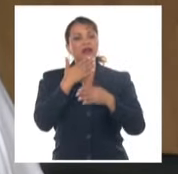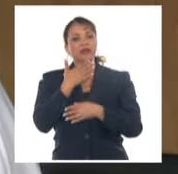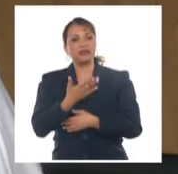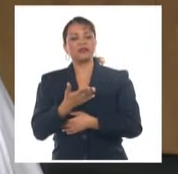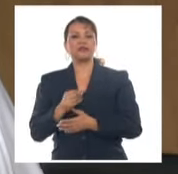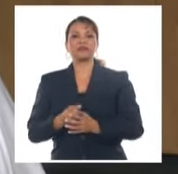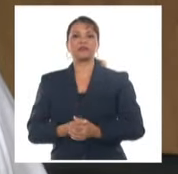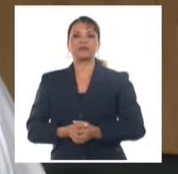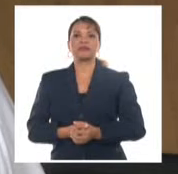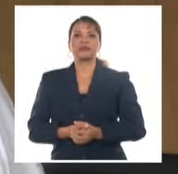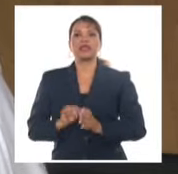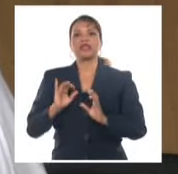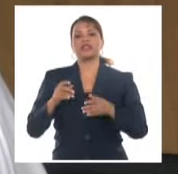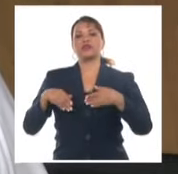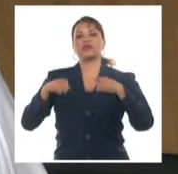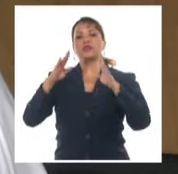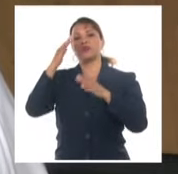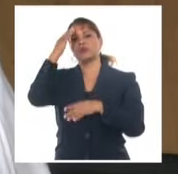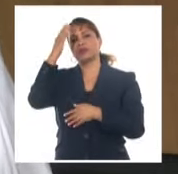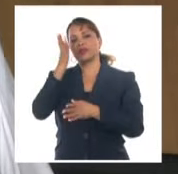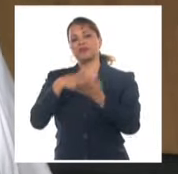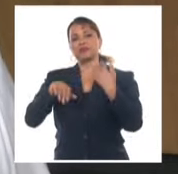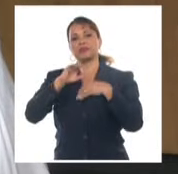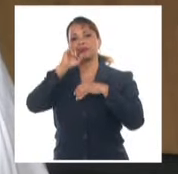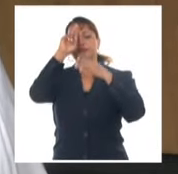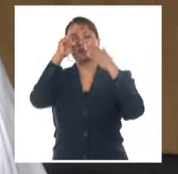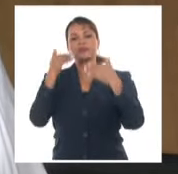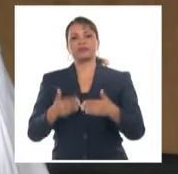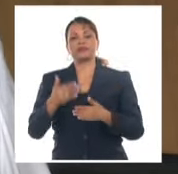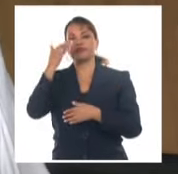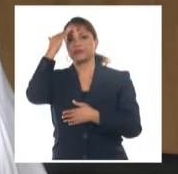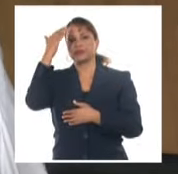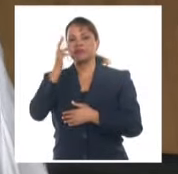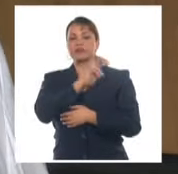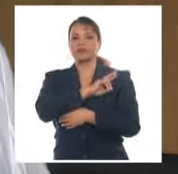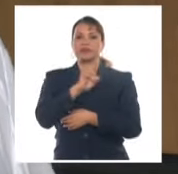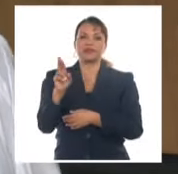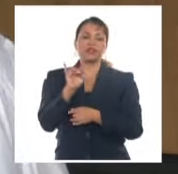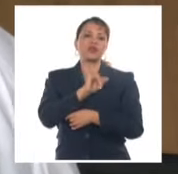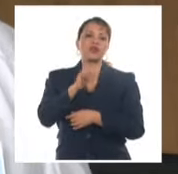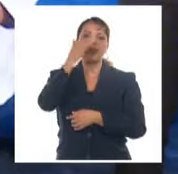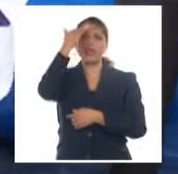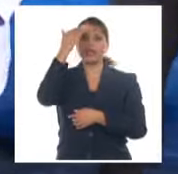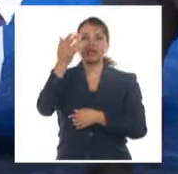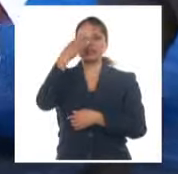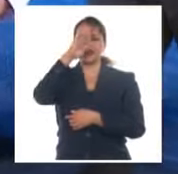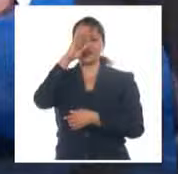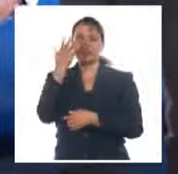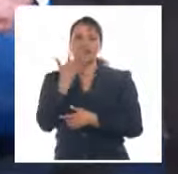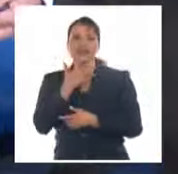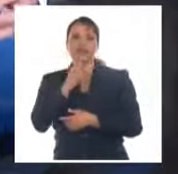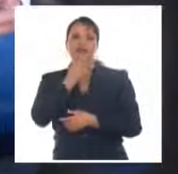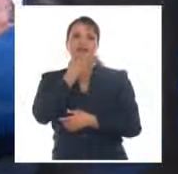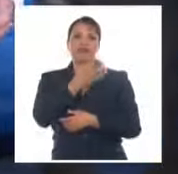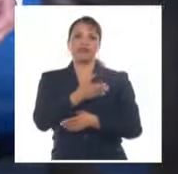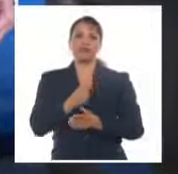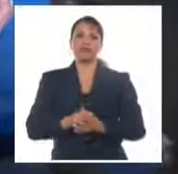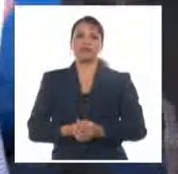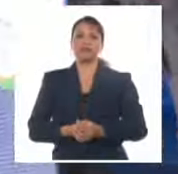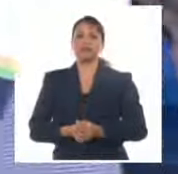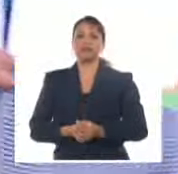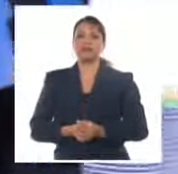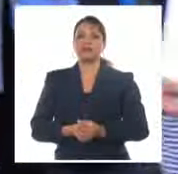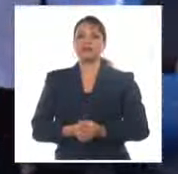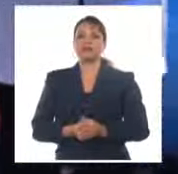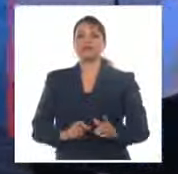gracias a la institución las gracias al Ministerio de salud pública las gracias a la Revolución y también las gracias a Fidel ese agradecimiento encuentra